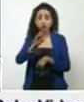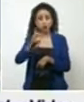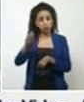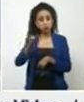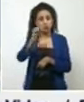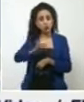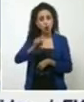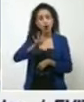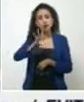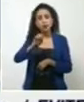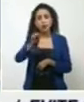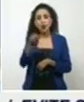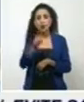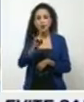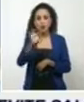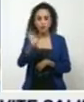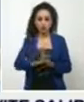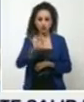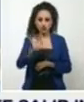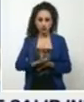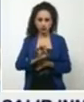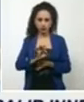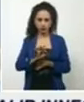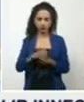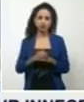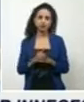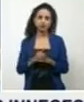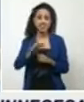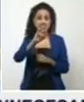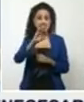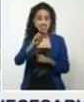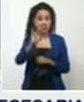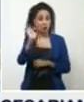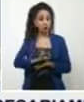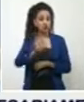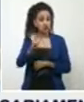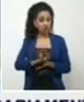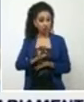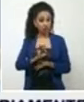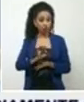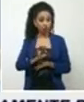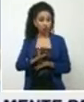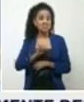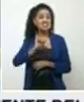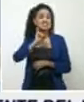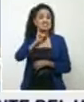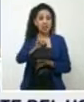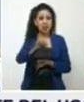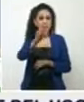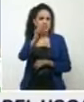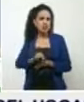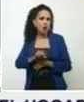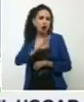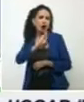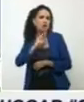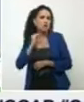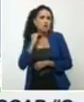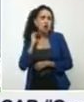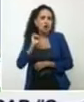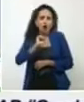50,9%. El 60% de los casos, 6, fueron asintomáticos